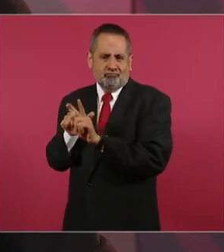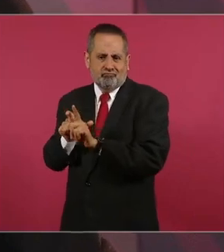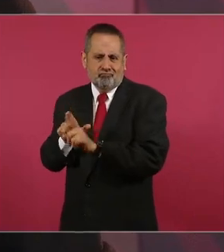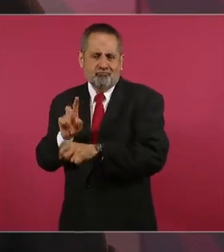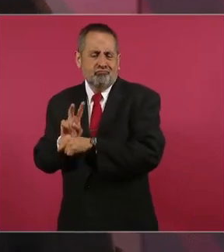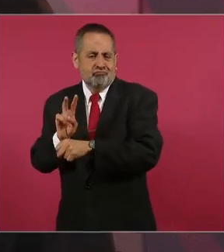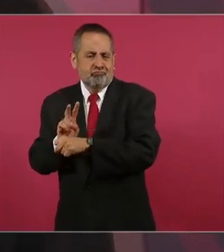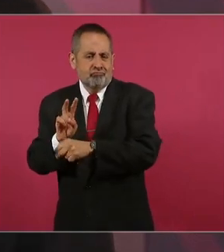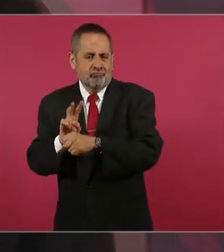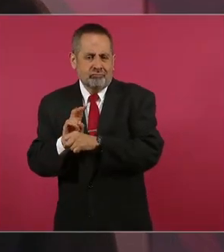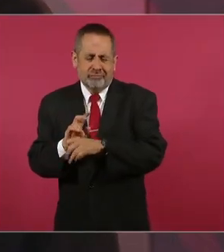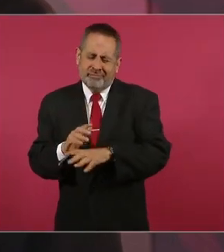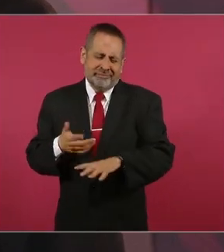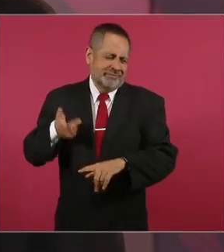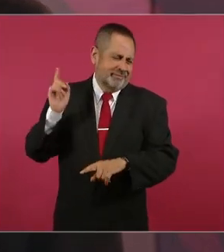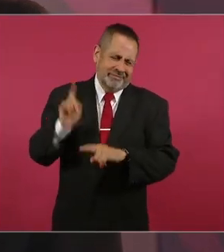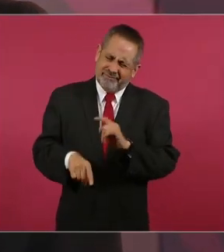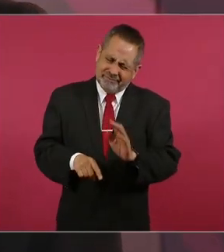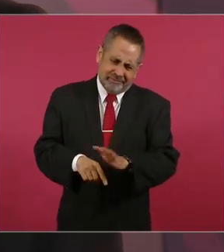Y quitamos